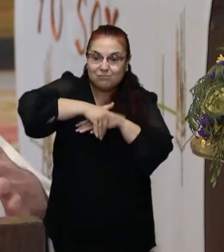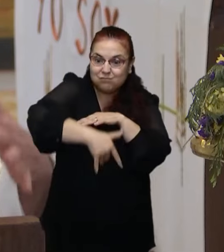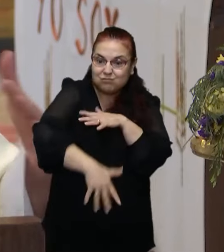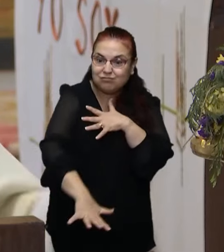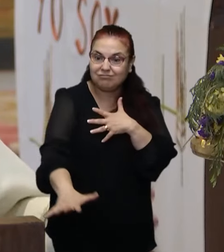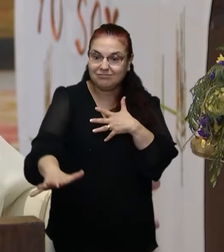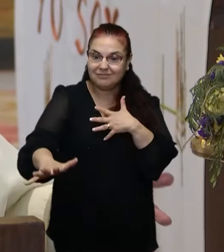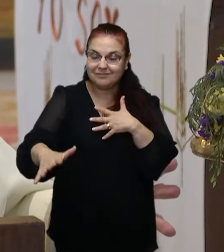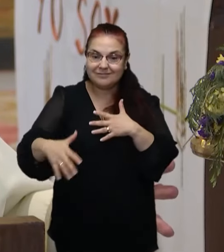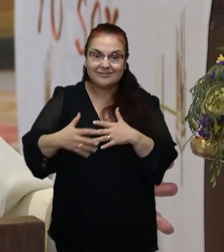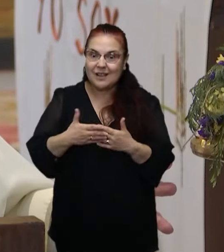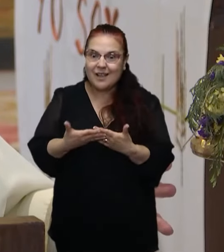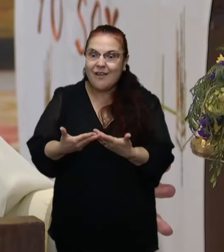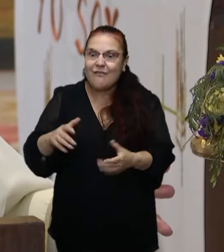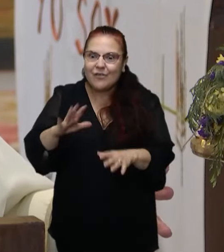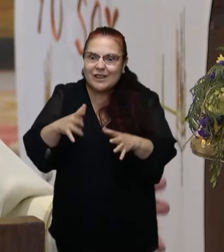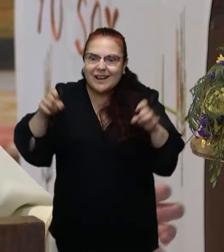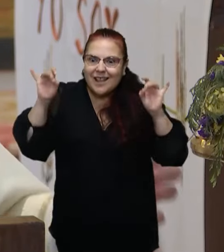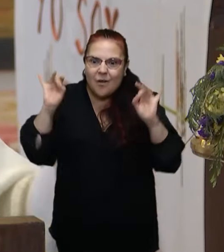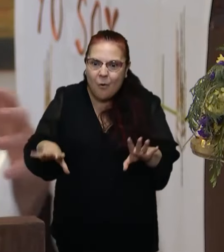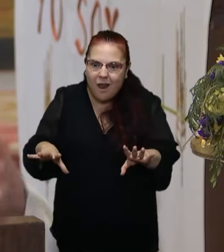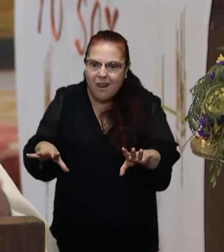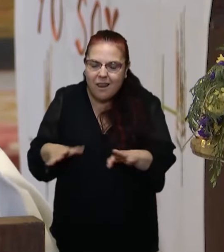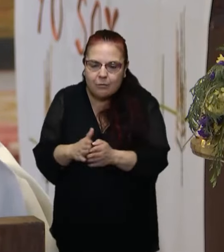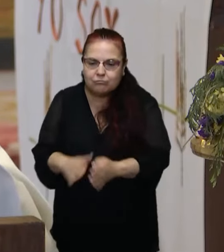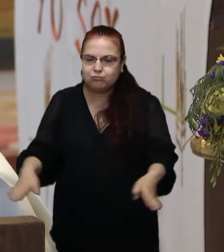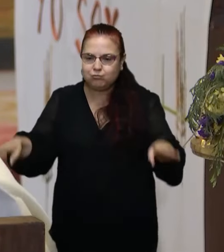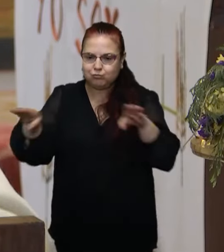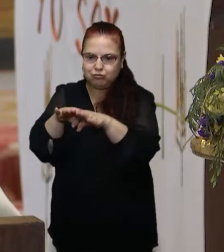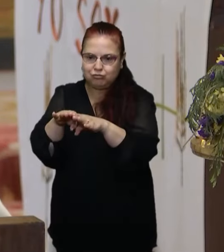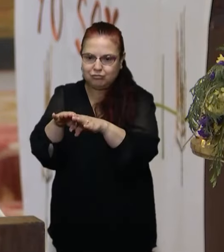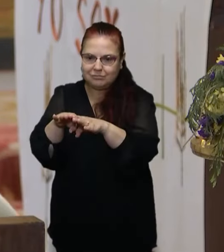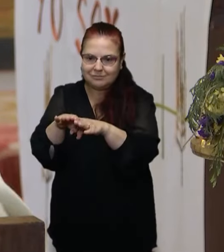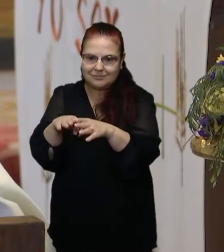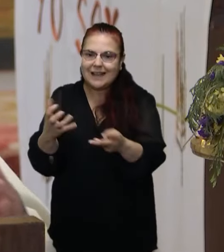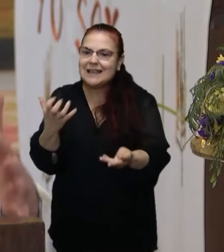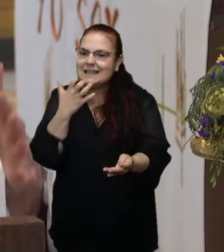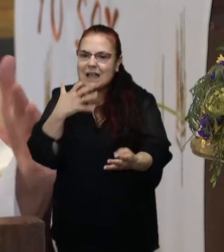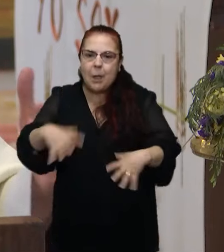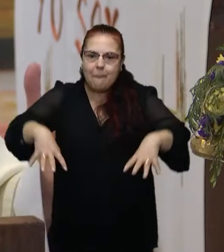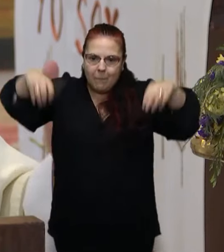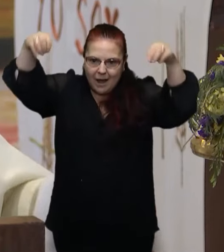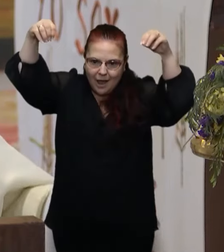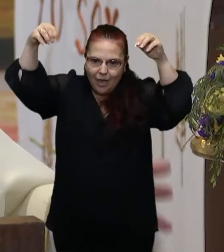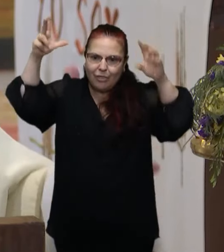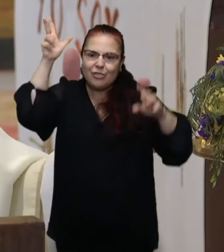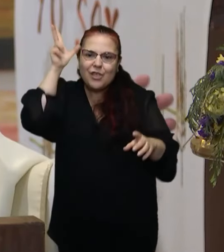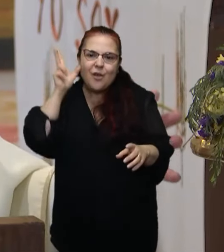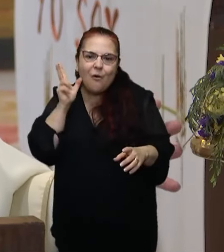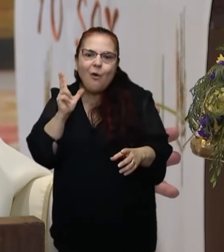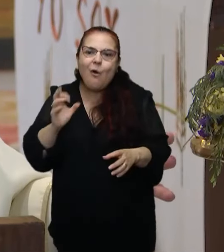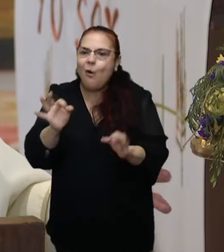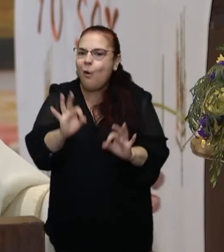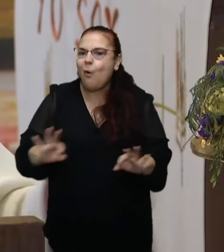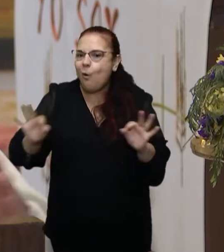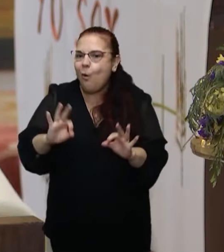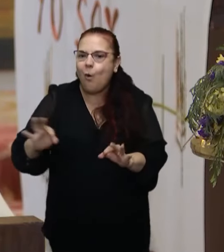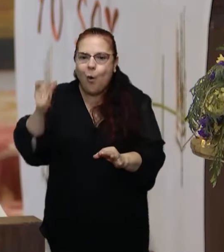las que están en los palacios como los que están en medio de la plaza del pueblo más chiquitín